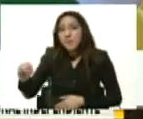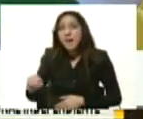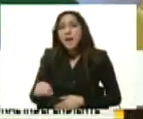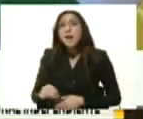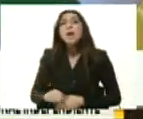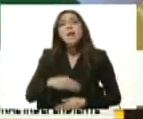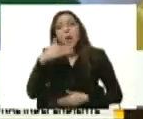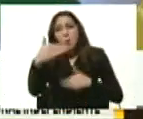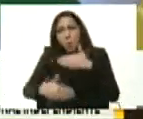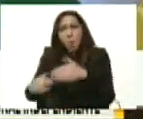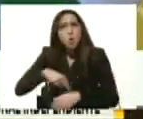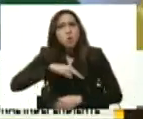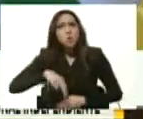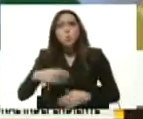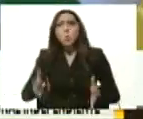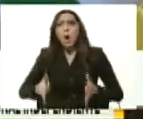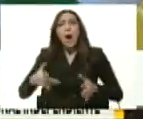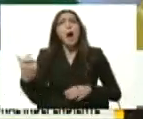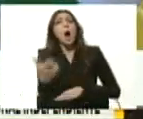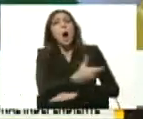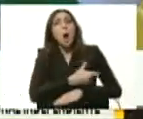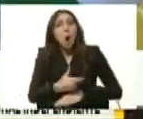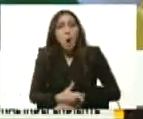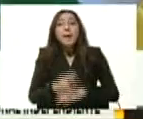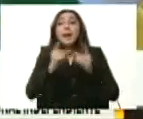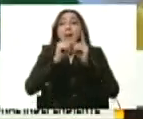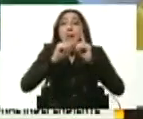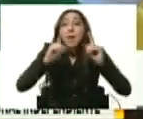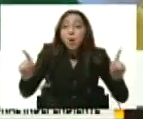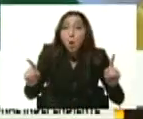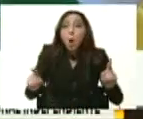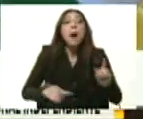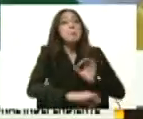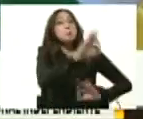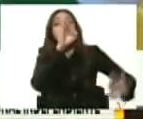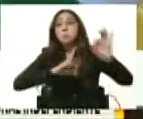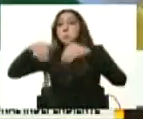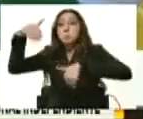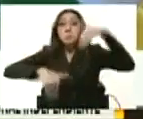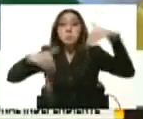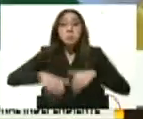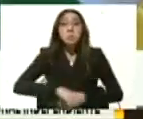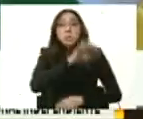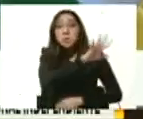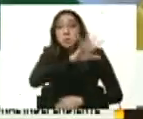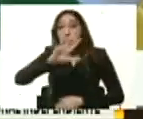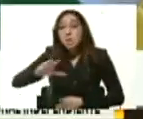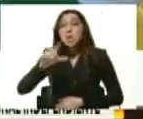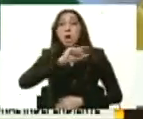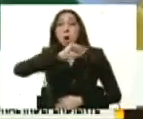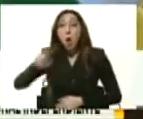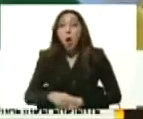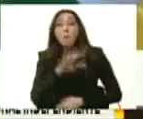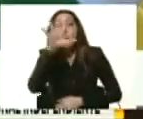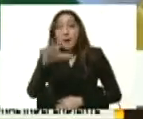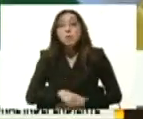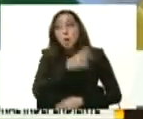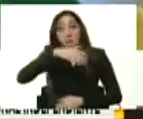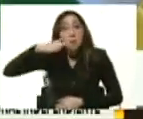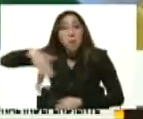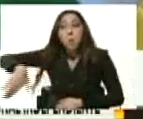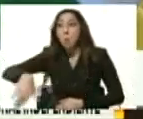de asumir nuestro gobierno, democráticamente electo con el 55,1% del apoyo popular en las